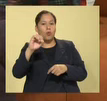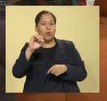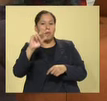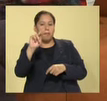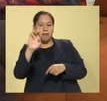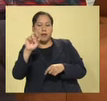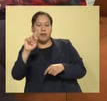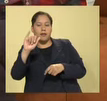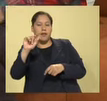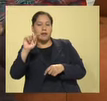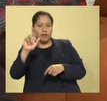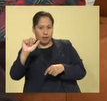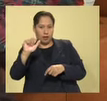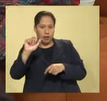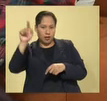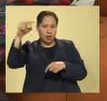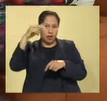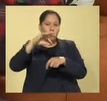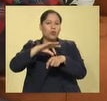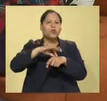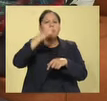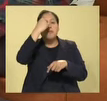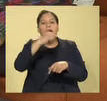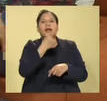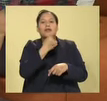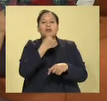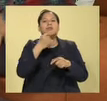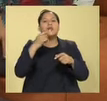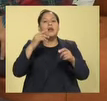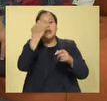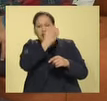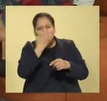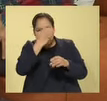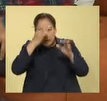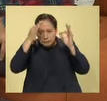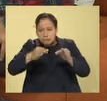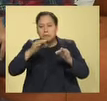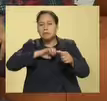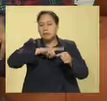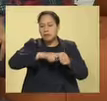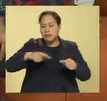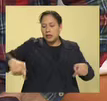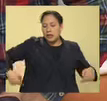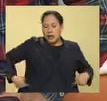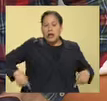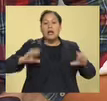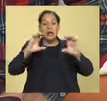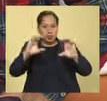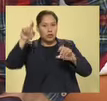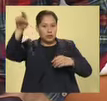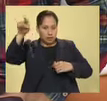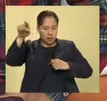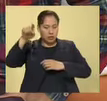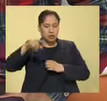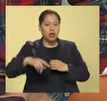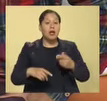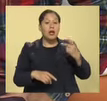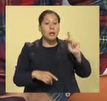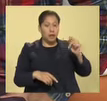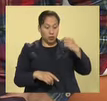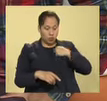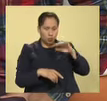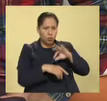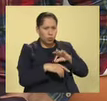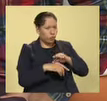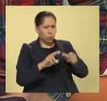encarga de las vías urinarias, ¿no? De riñones. Ajá. Es el que maneja todo esto, pero nosotros en primera